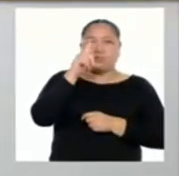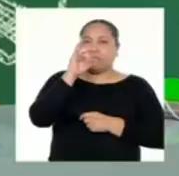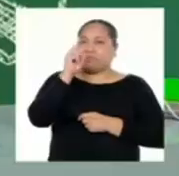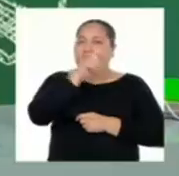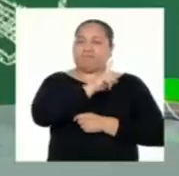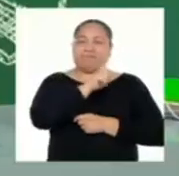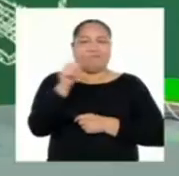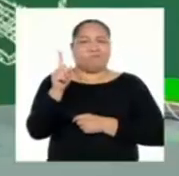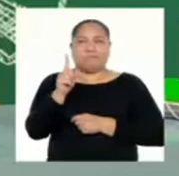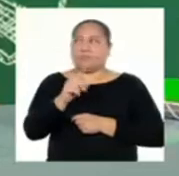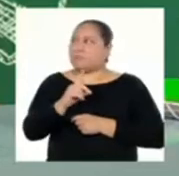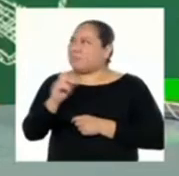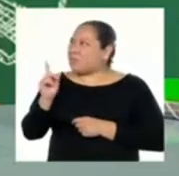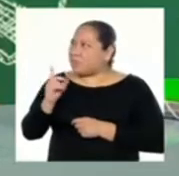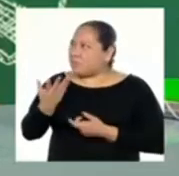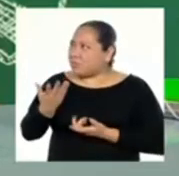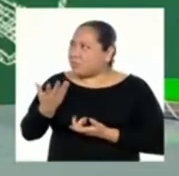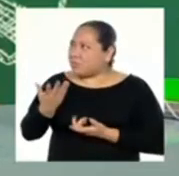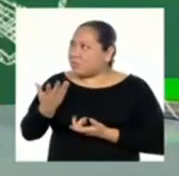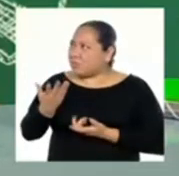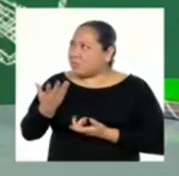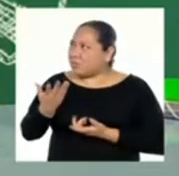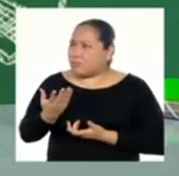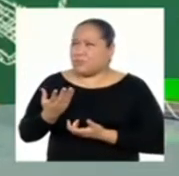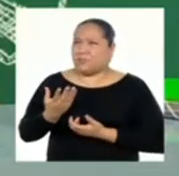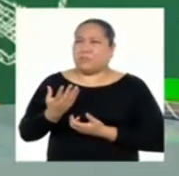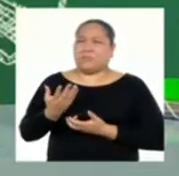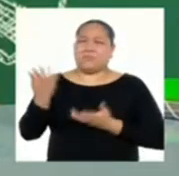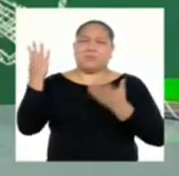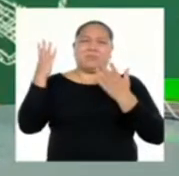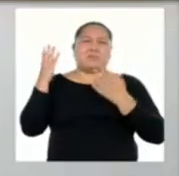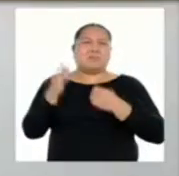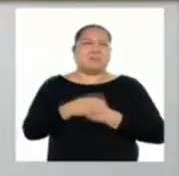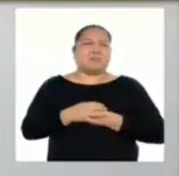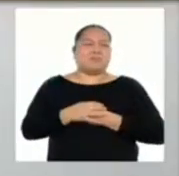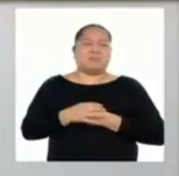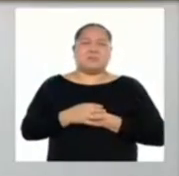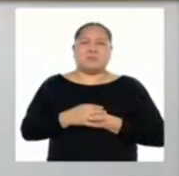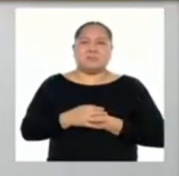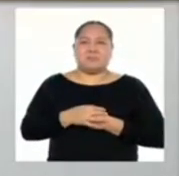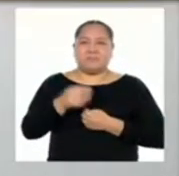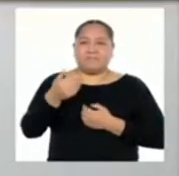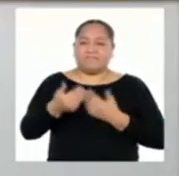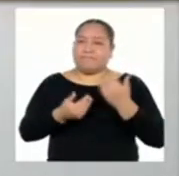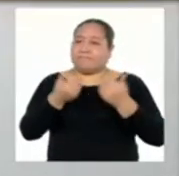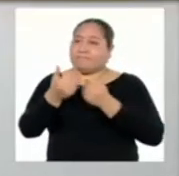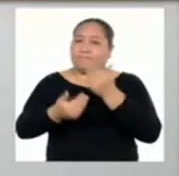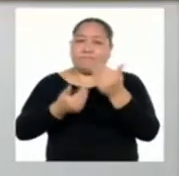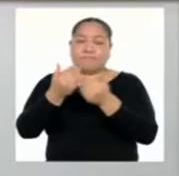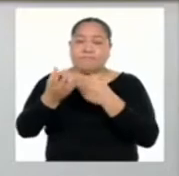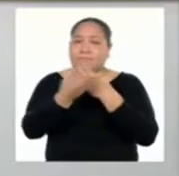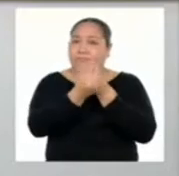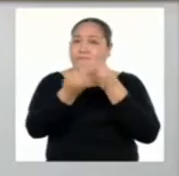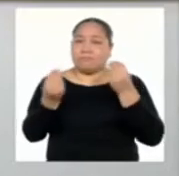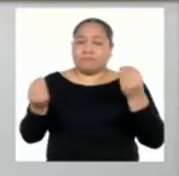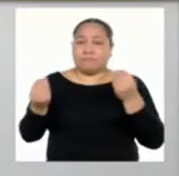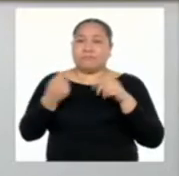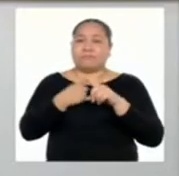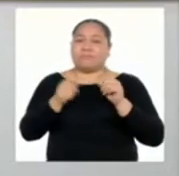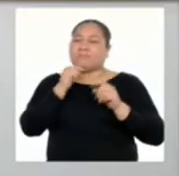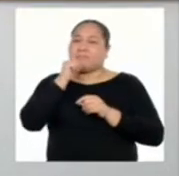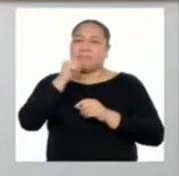así. ¿No? Ah, su profesora. Se ha avanzado mucho, pero aún